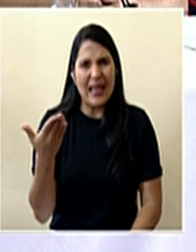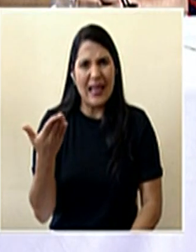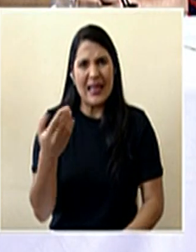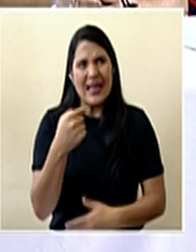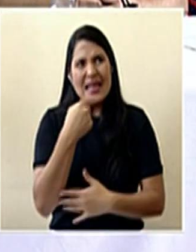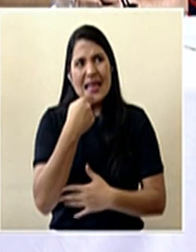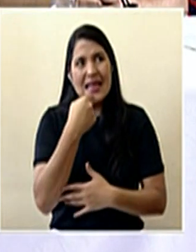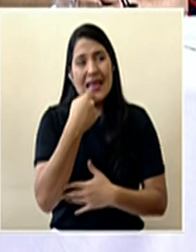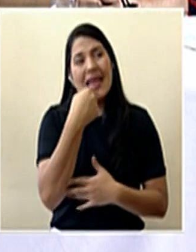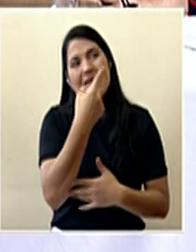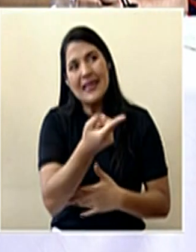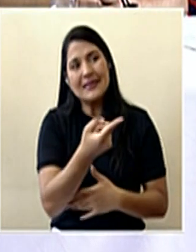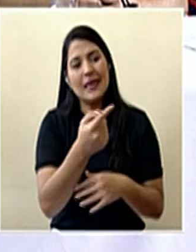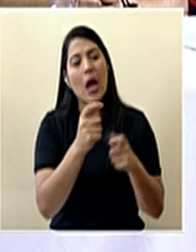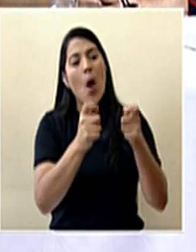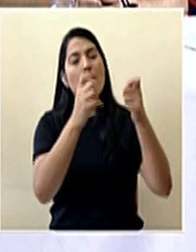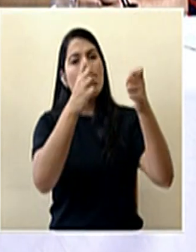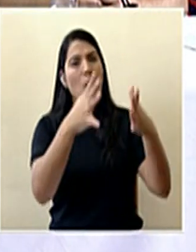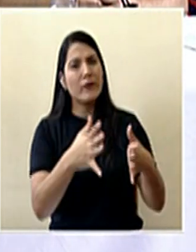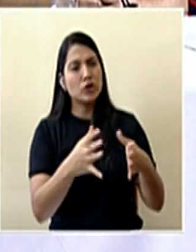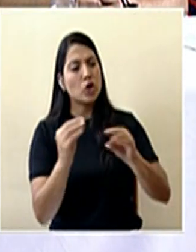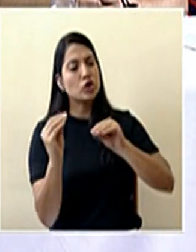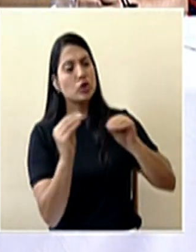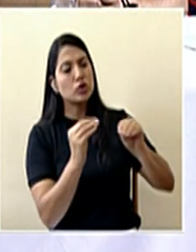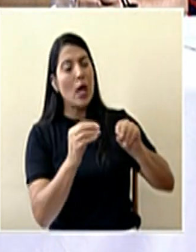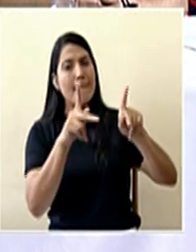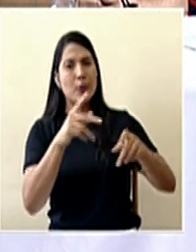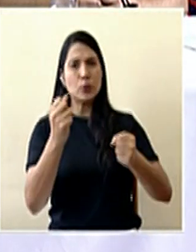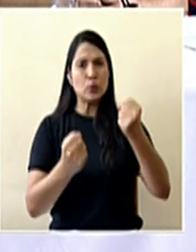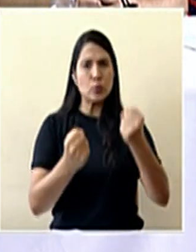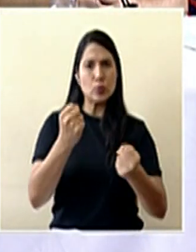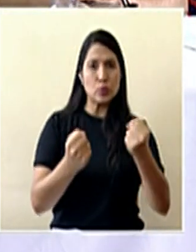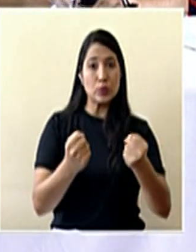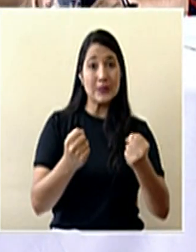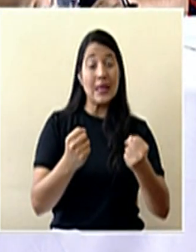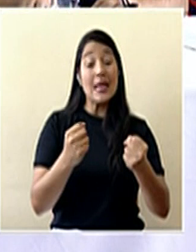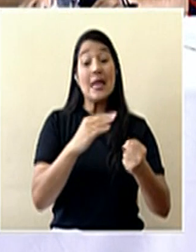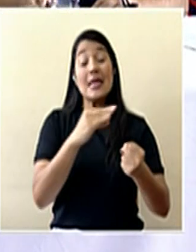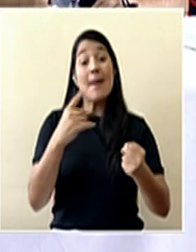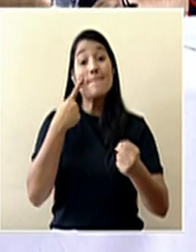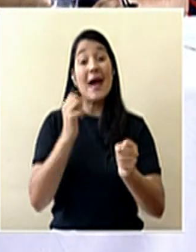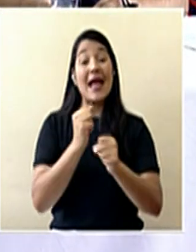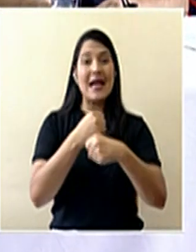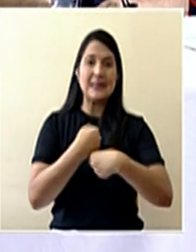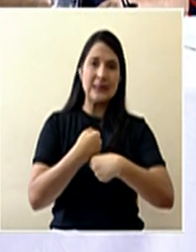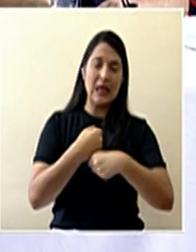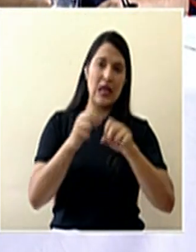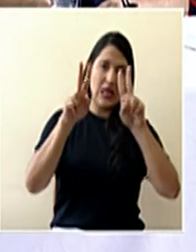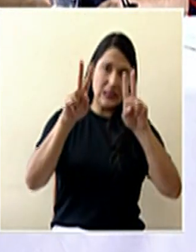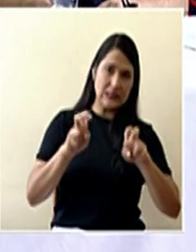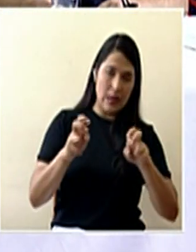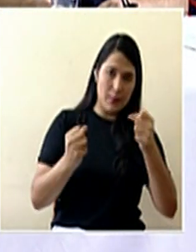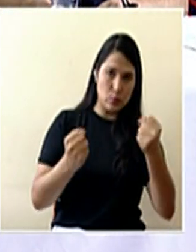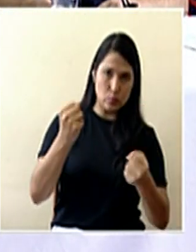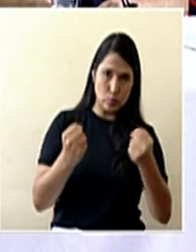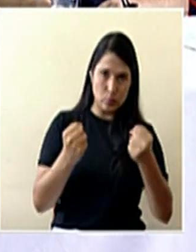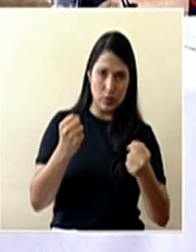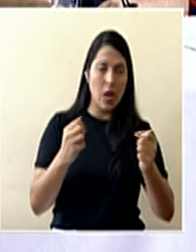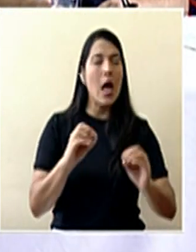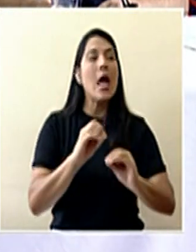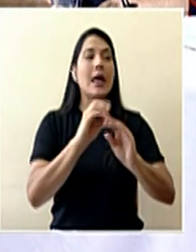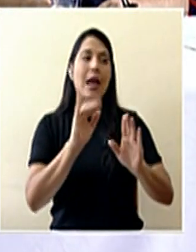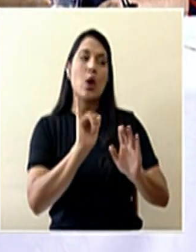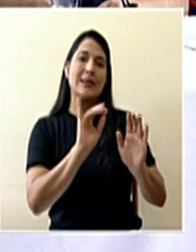manejo para la realización de pruebas prácticas y cuáles medidas deben de tomar las personas que van a realizar las pruebas. Claramente esto es un tema del Ministerio de Obras